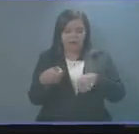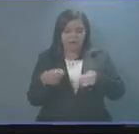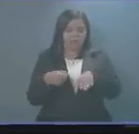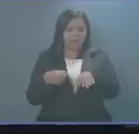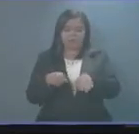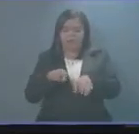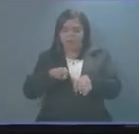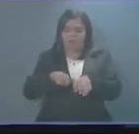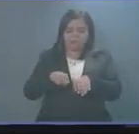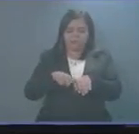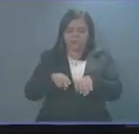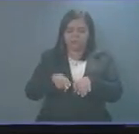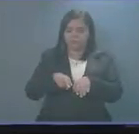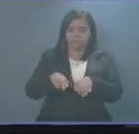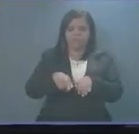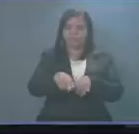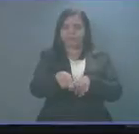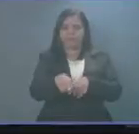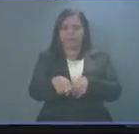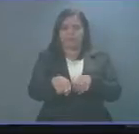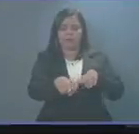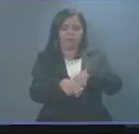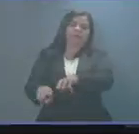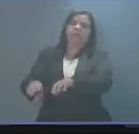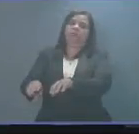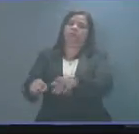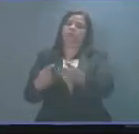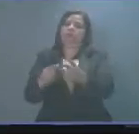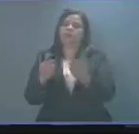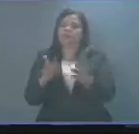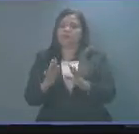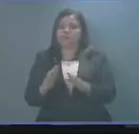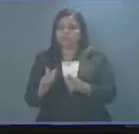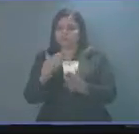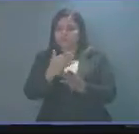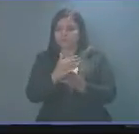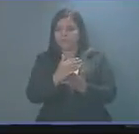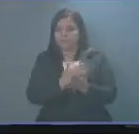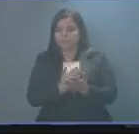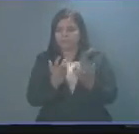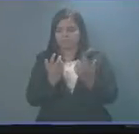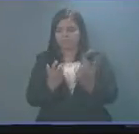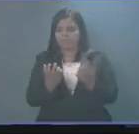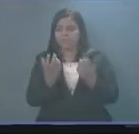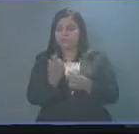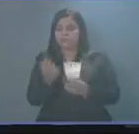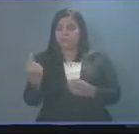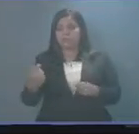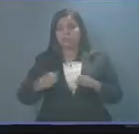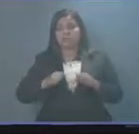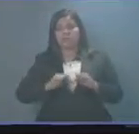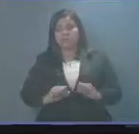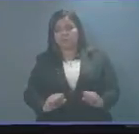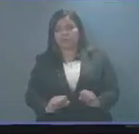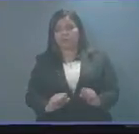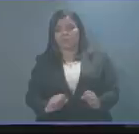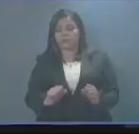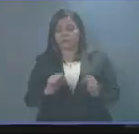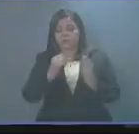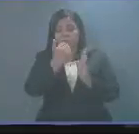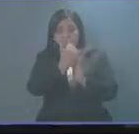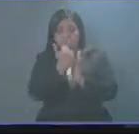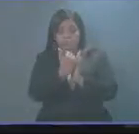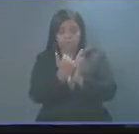aquí estamos hablando de una lista lamentable de personas que han muerto, pero hay una